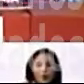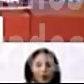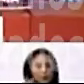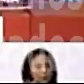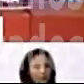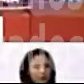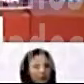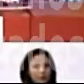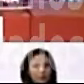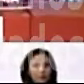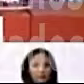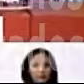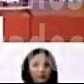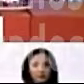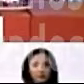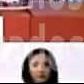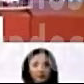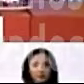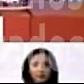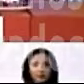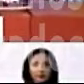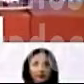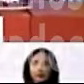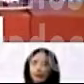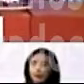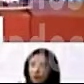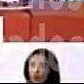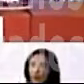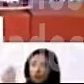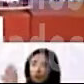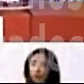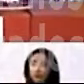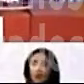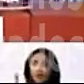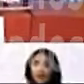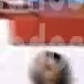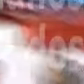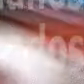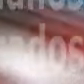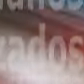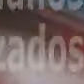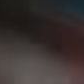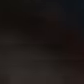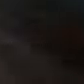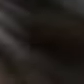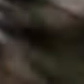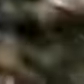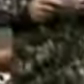Esos hechos hay que condenarlos, sea quien sea.